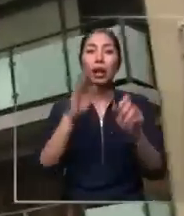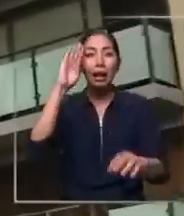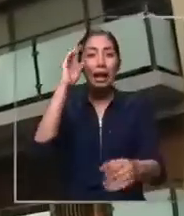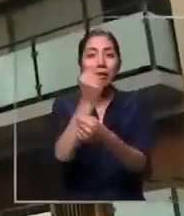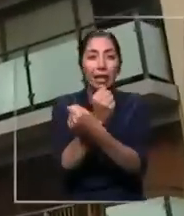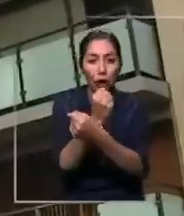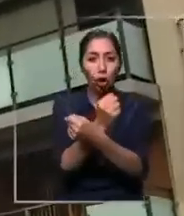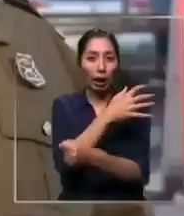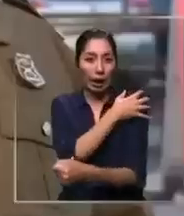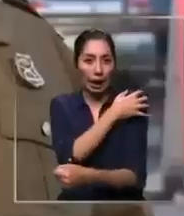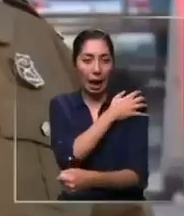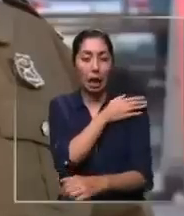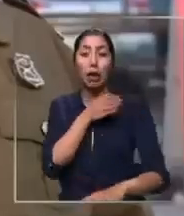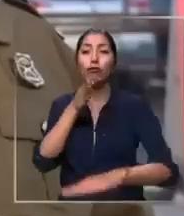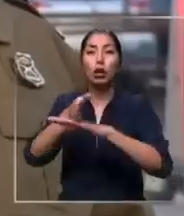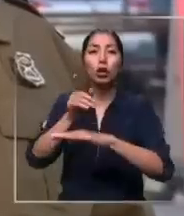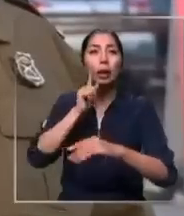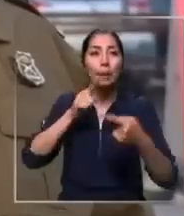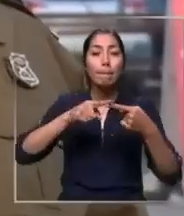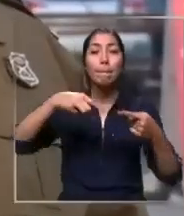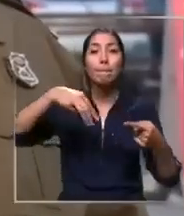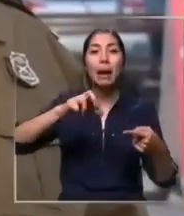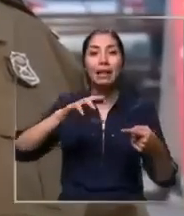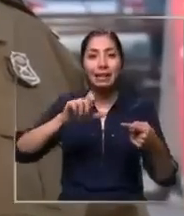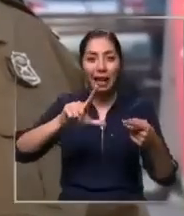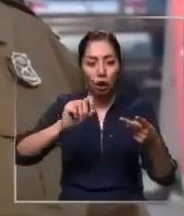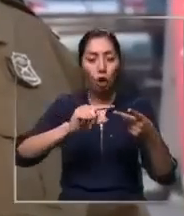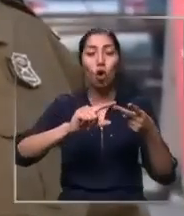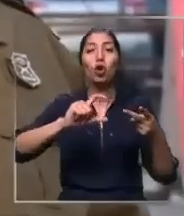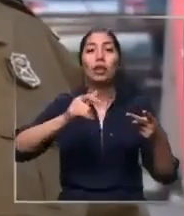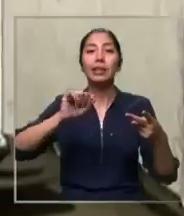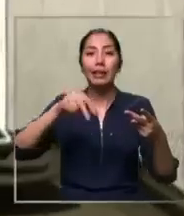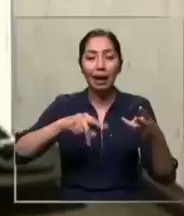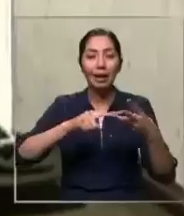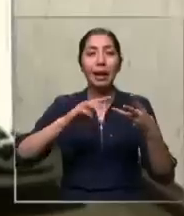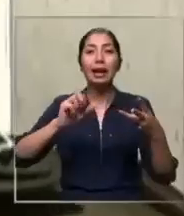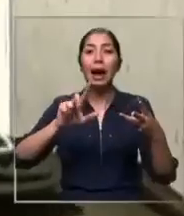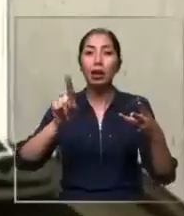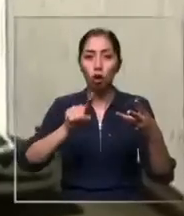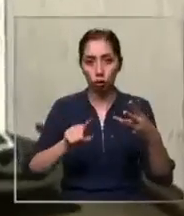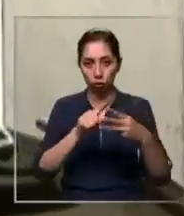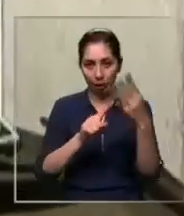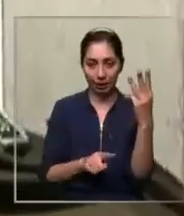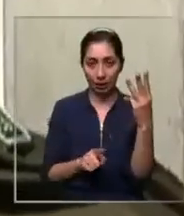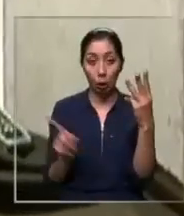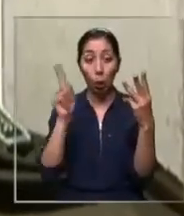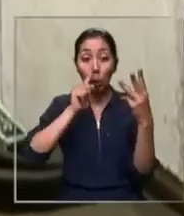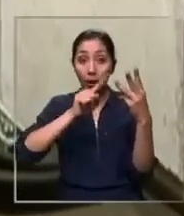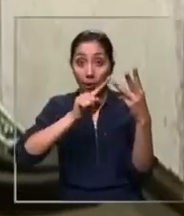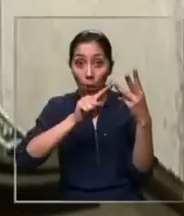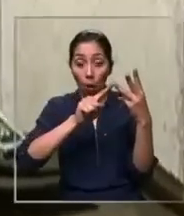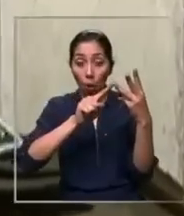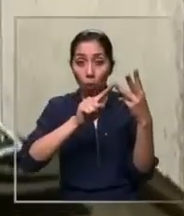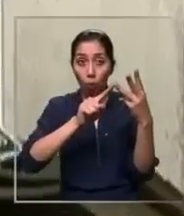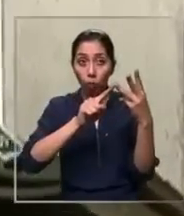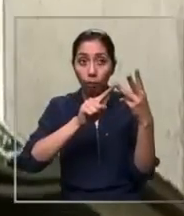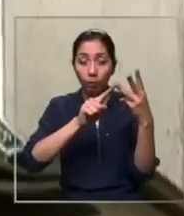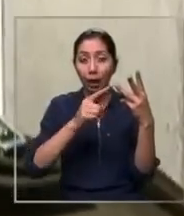reunión con el exjugador fueron Marcelo Lepín, Ian Camus y Carlos González. A este último, hace tan solo unos días,